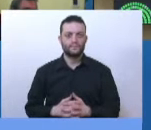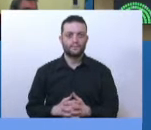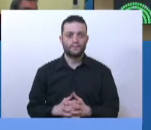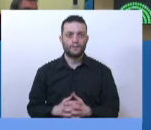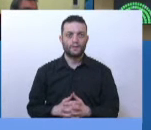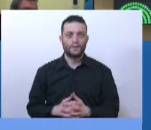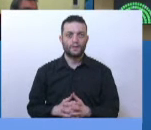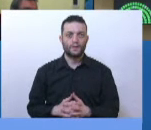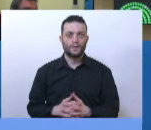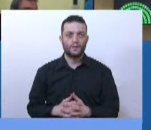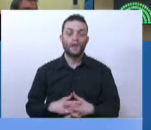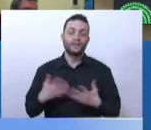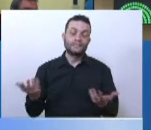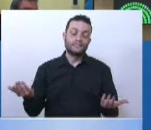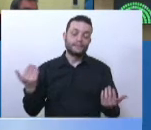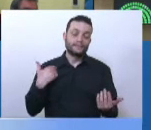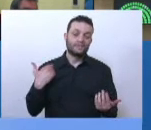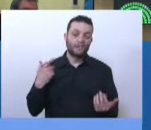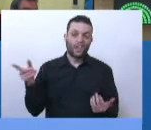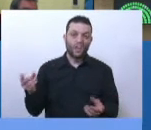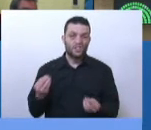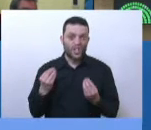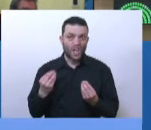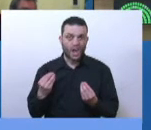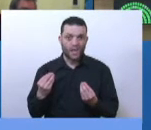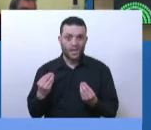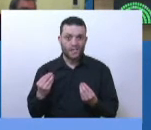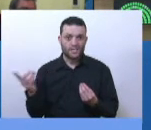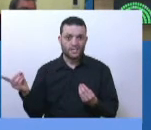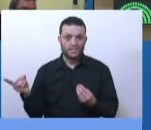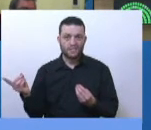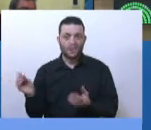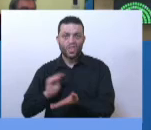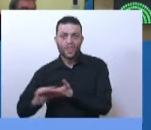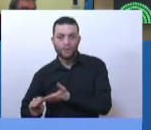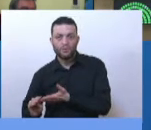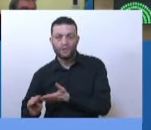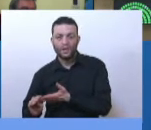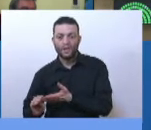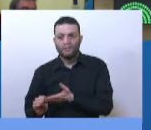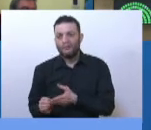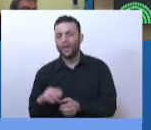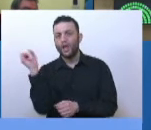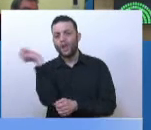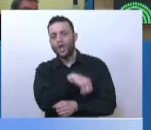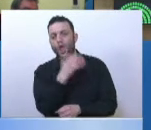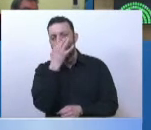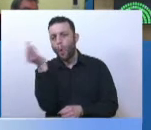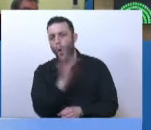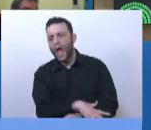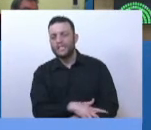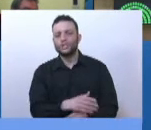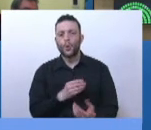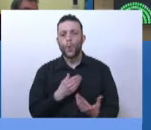camino lamentablemente elegido fue directamente ignorar el proyecto del Senado, sentando con